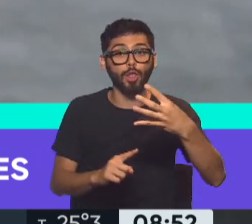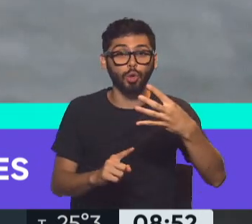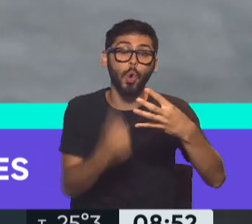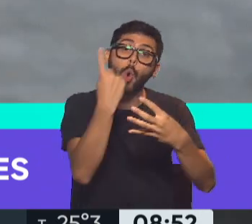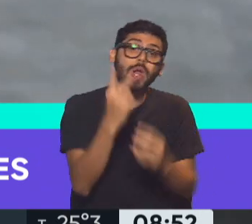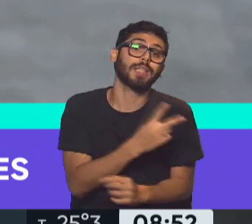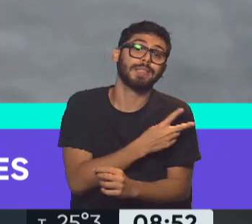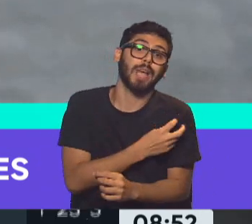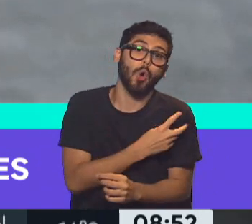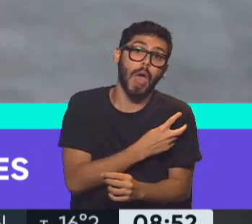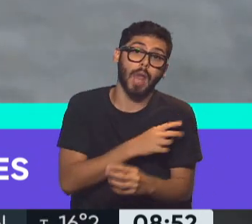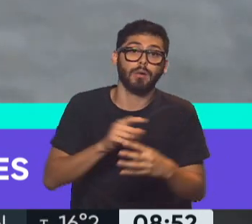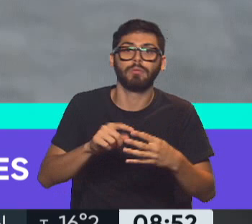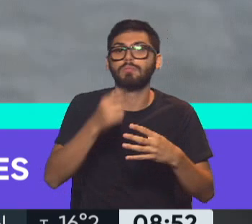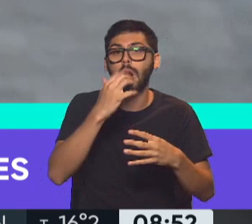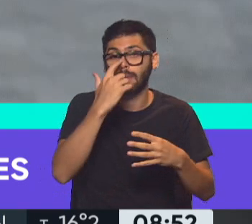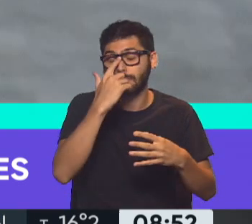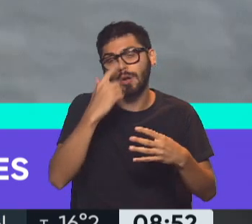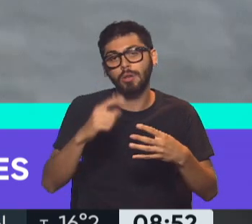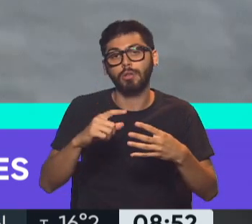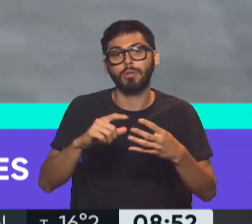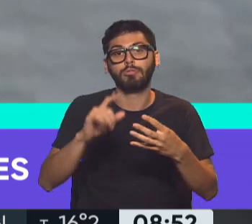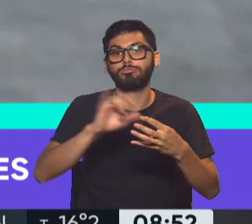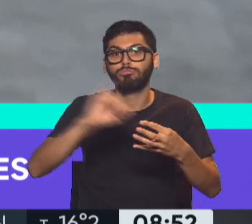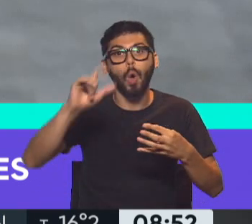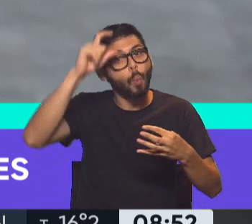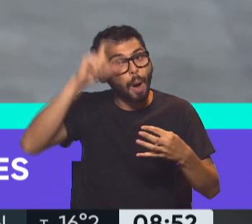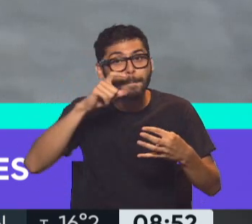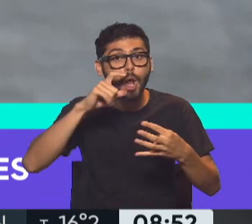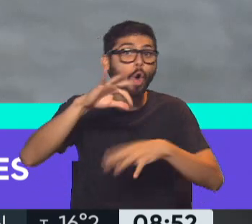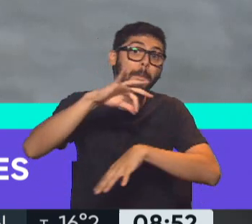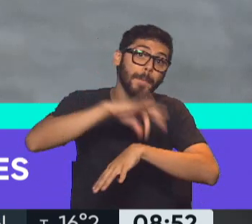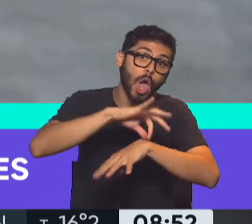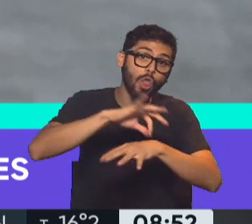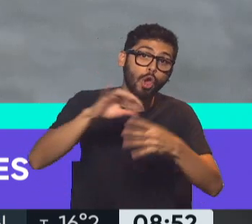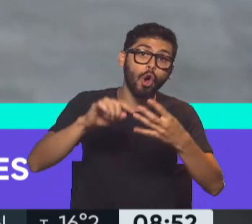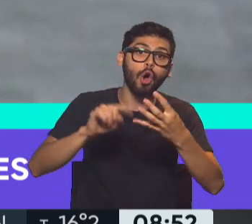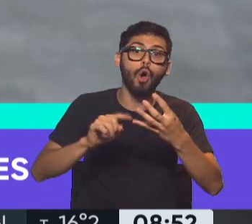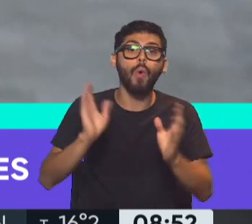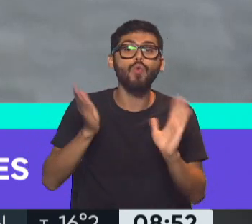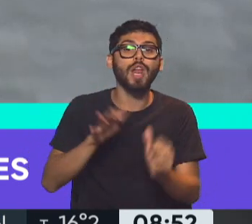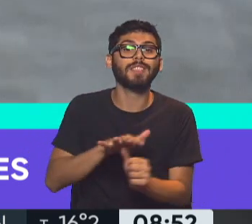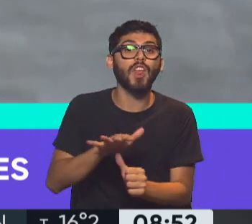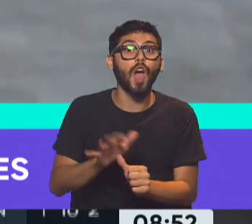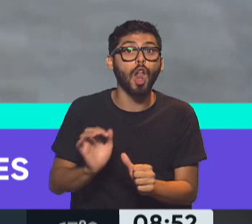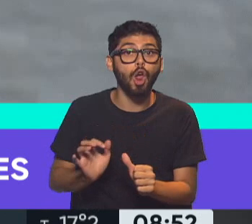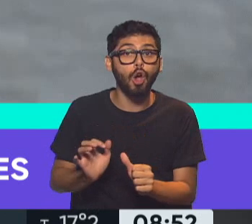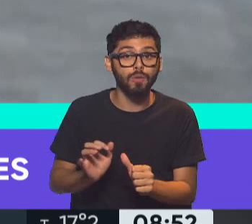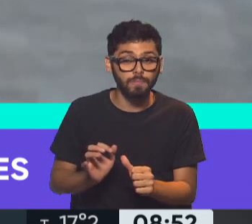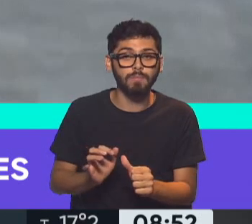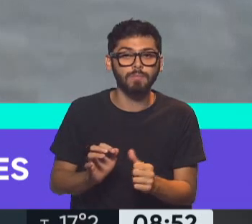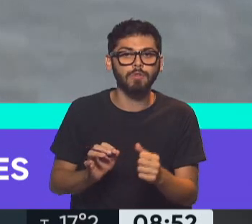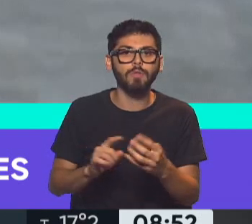seguridad puedes convocar por ejemplo bomberos médicos y también por violencia de género se conecta una